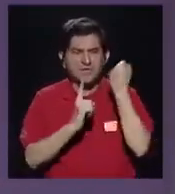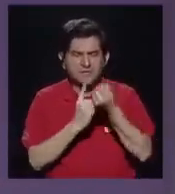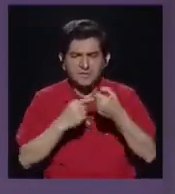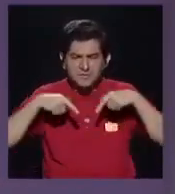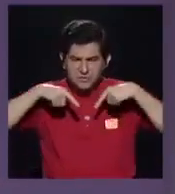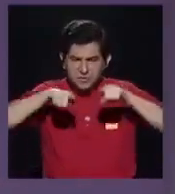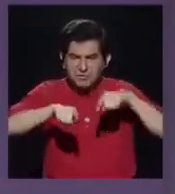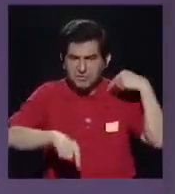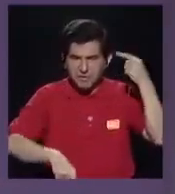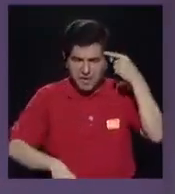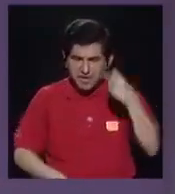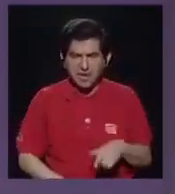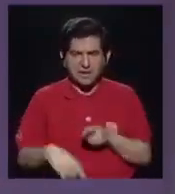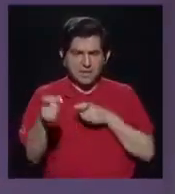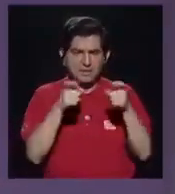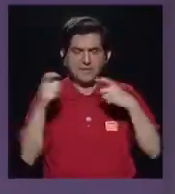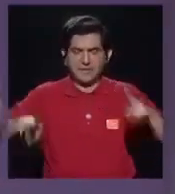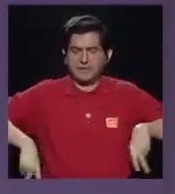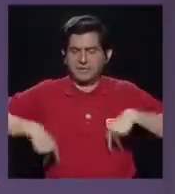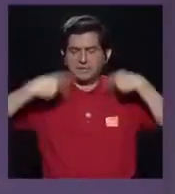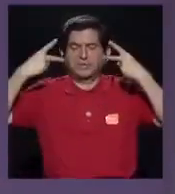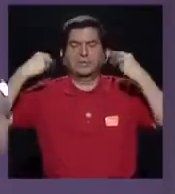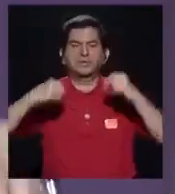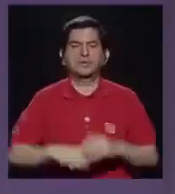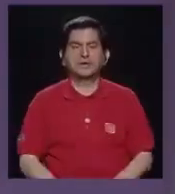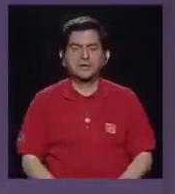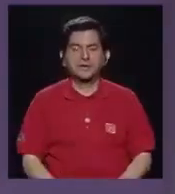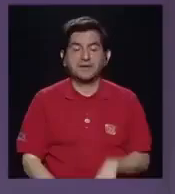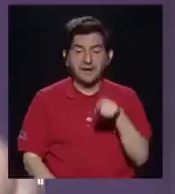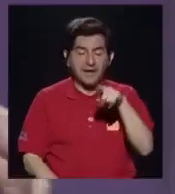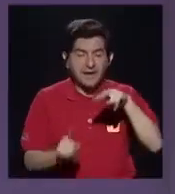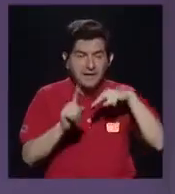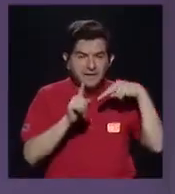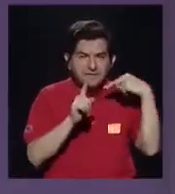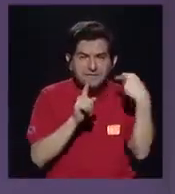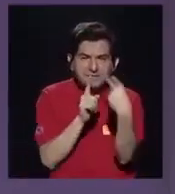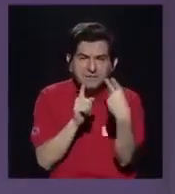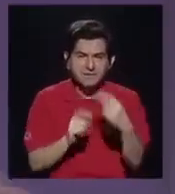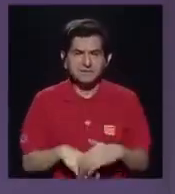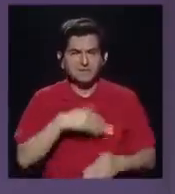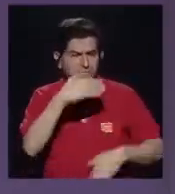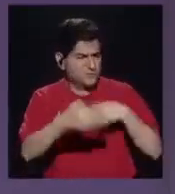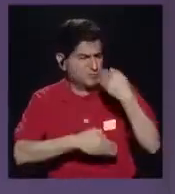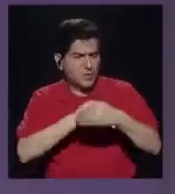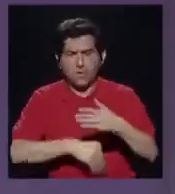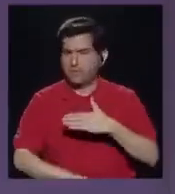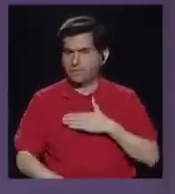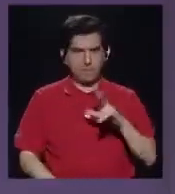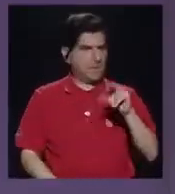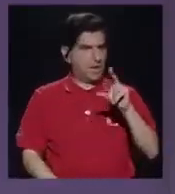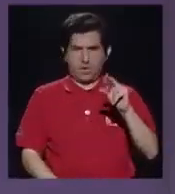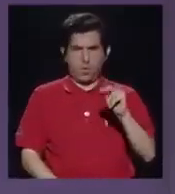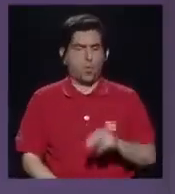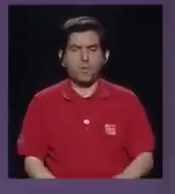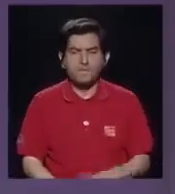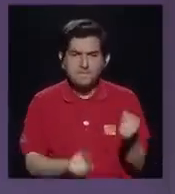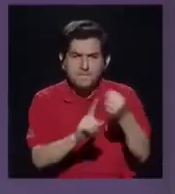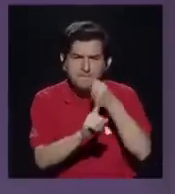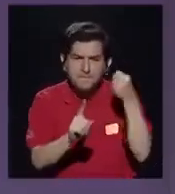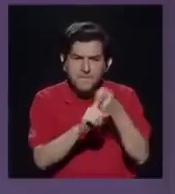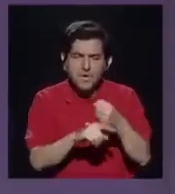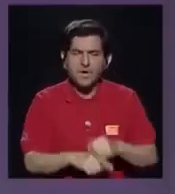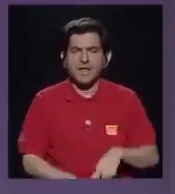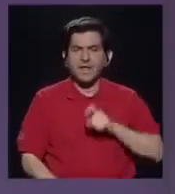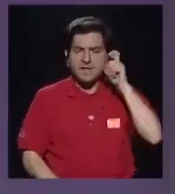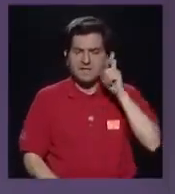control de la vida entonces una visión de esta de este proceso que no es la mía es que de la violencia de